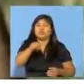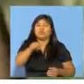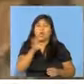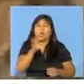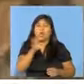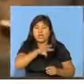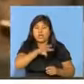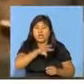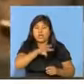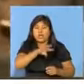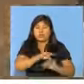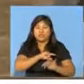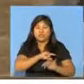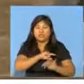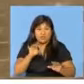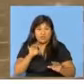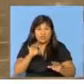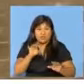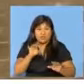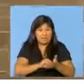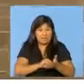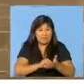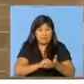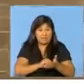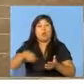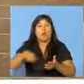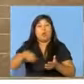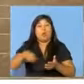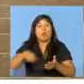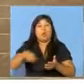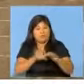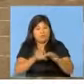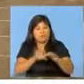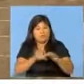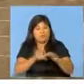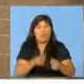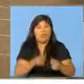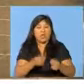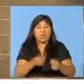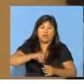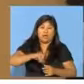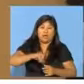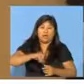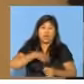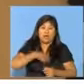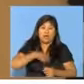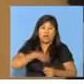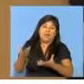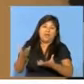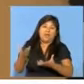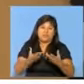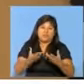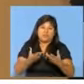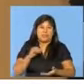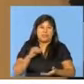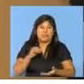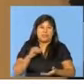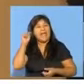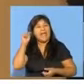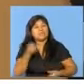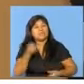trabajaron en esto si hay otro chico que nos diera una mano cuando más lo necesitábamos bien muy bien yo he llevado este